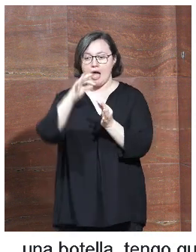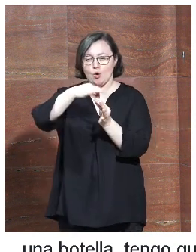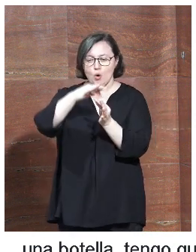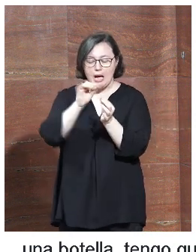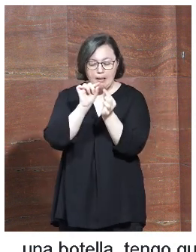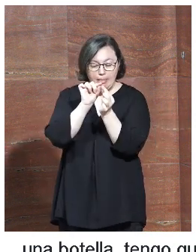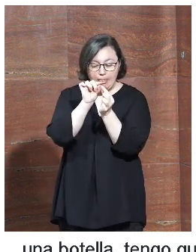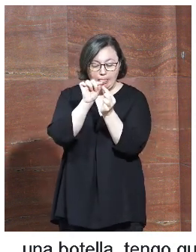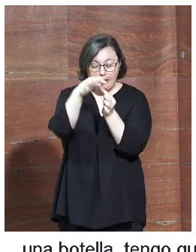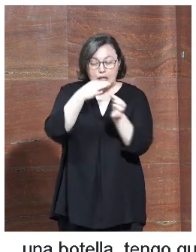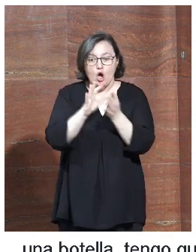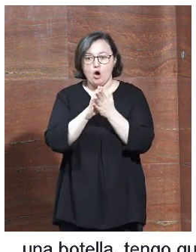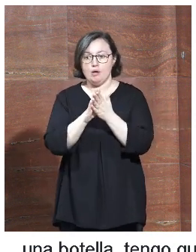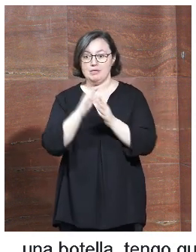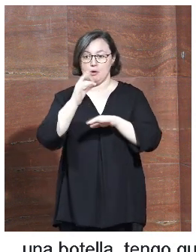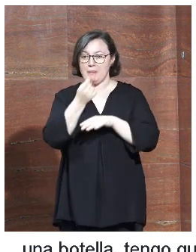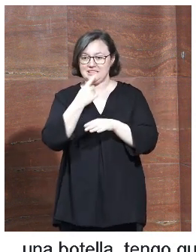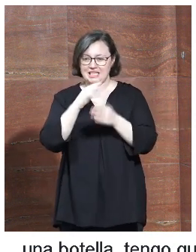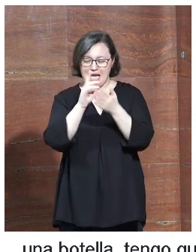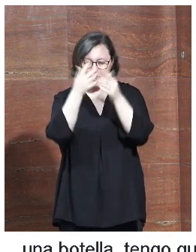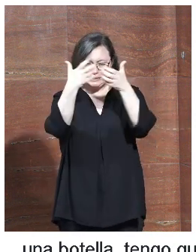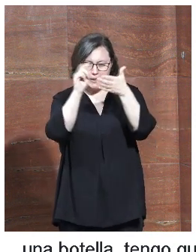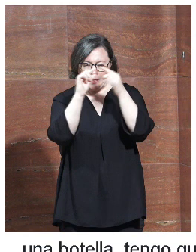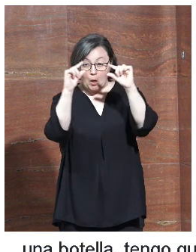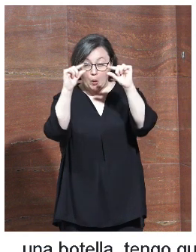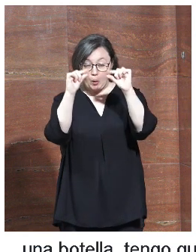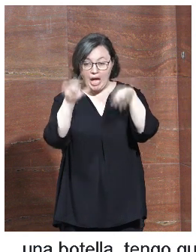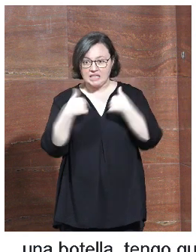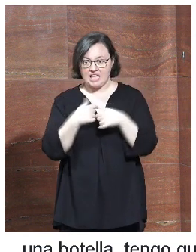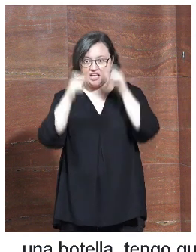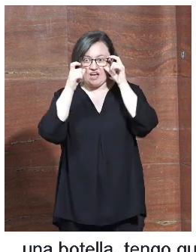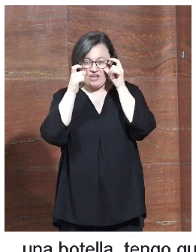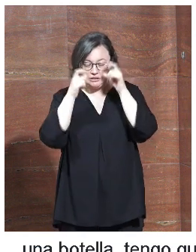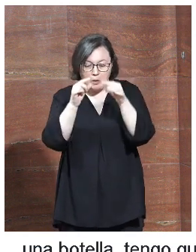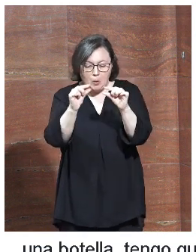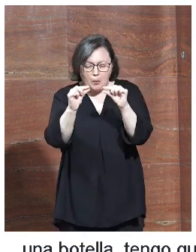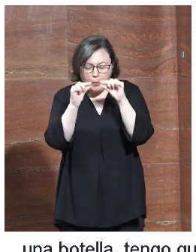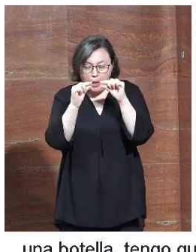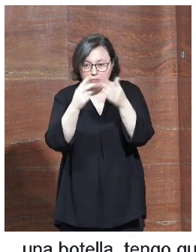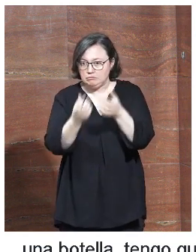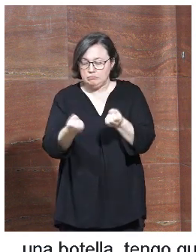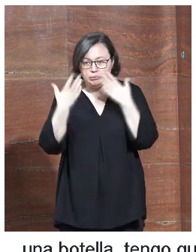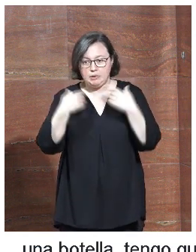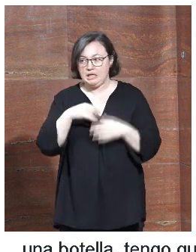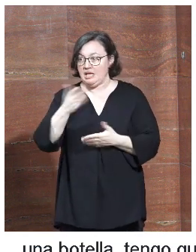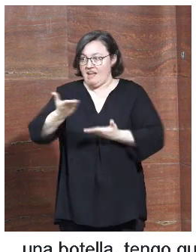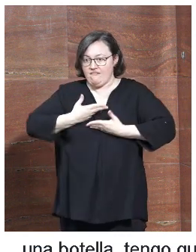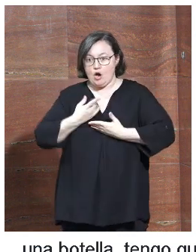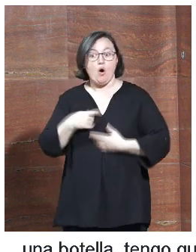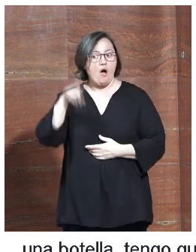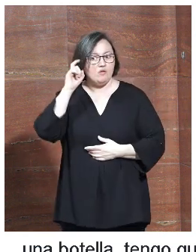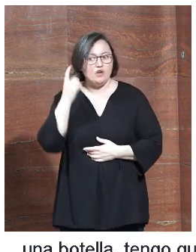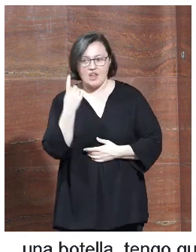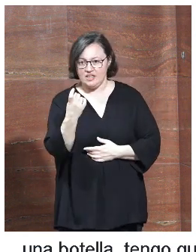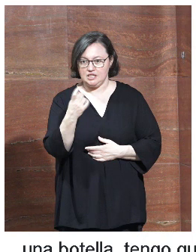un prospecto donde la letra es muy pequeña y ni siquiera las gafas me sirven para leerlo, necesito